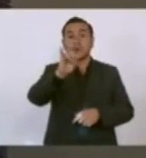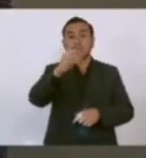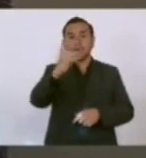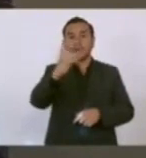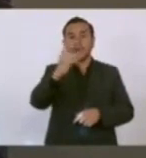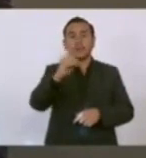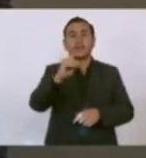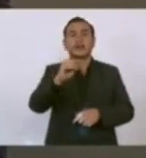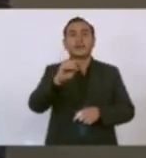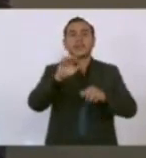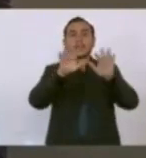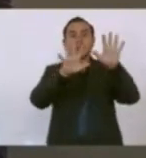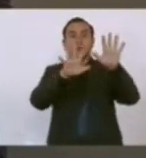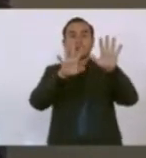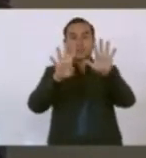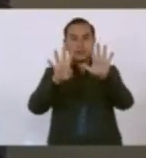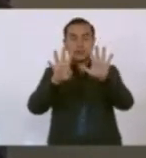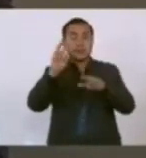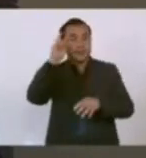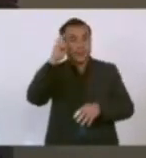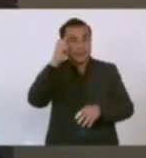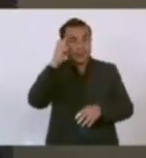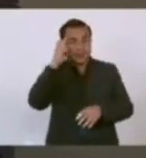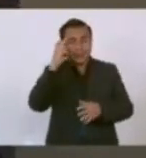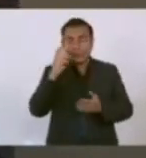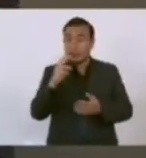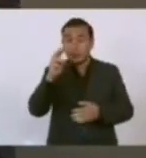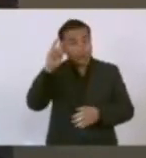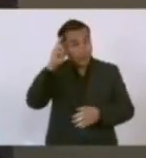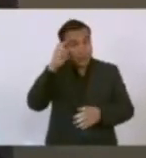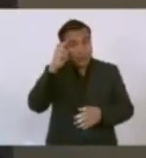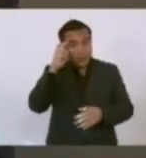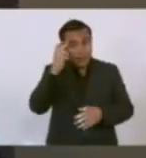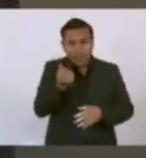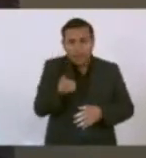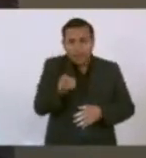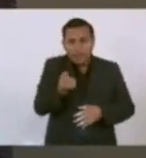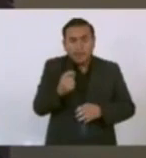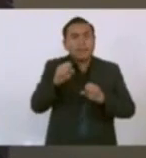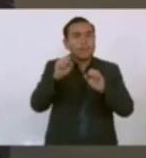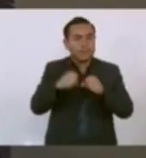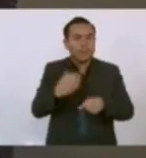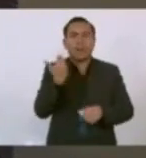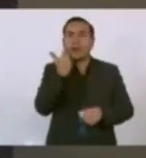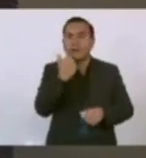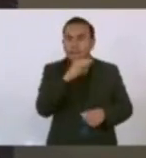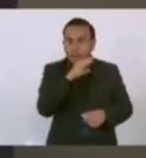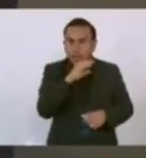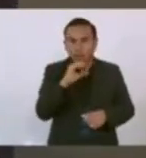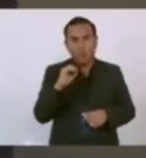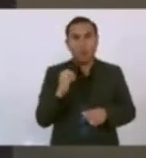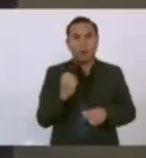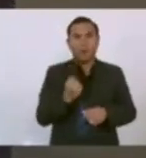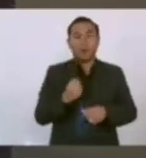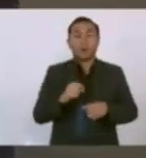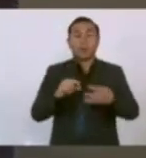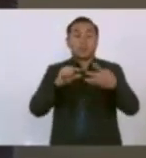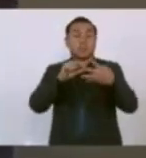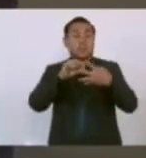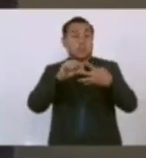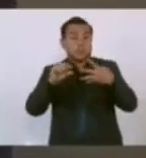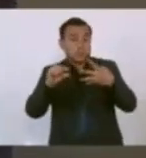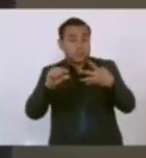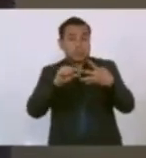solo. Eso no quiere decir que no lo vaya a haber en las próximas horas o en los próximos días o el fin de semana